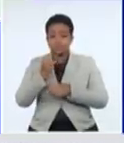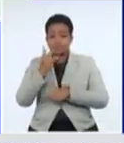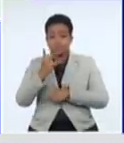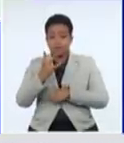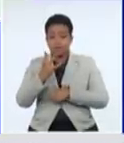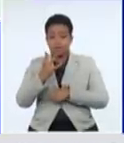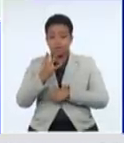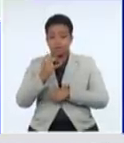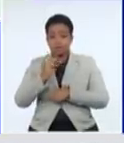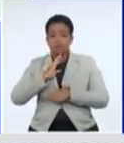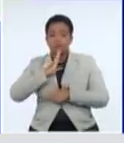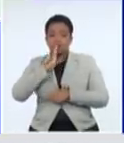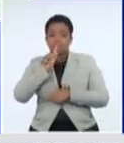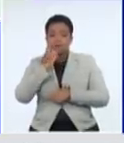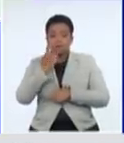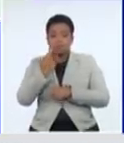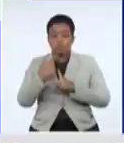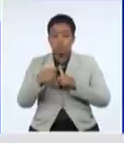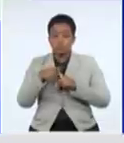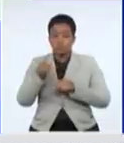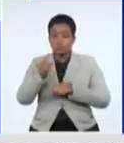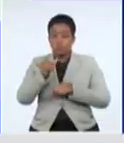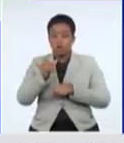que el municipio de Ciro Redondo.